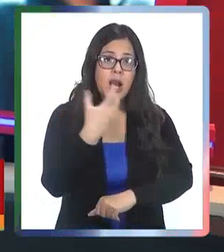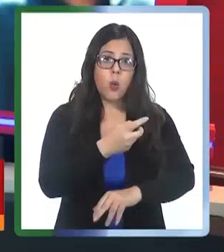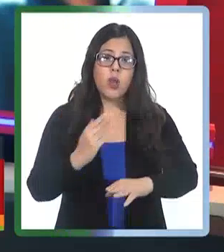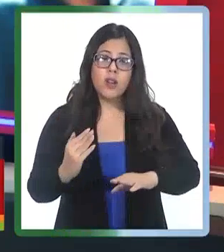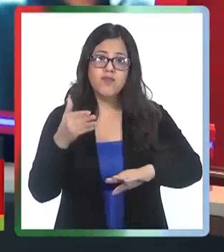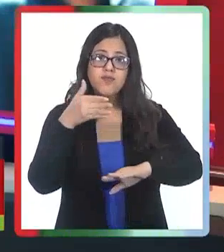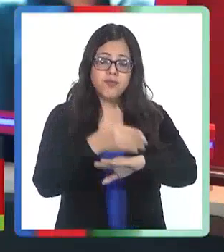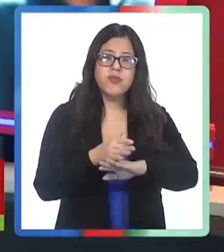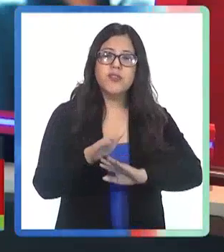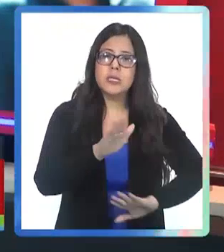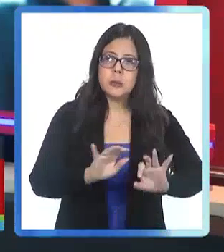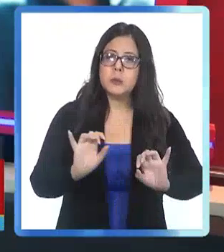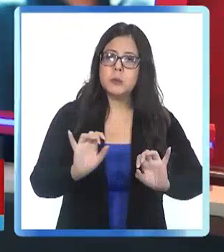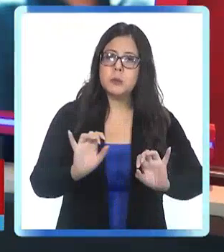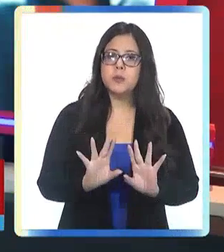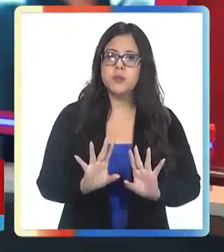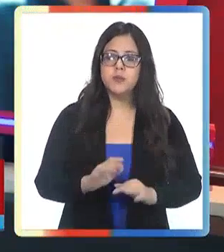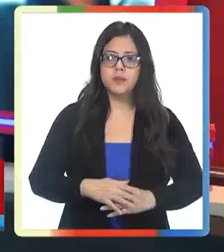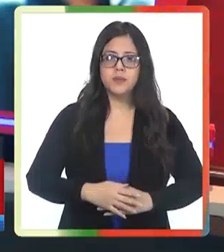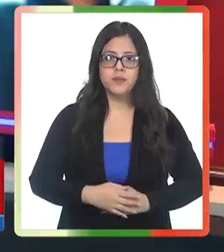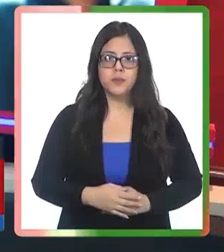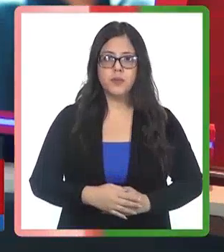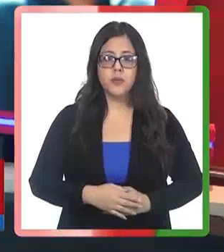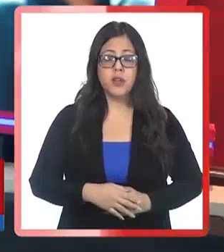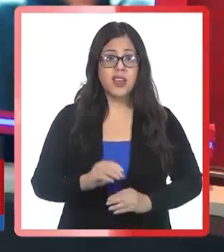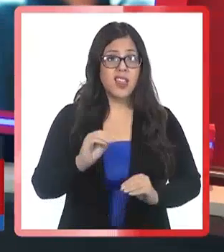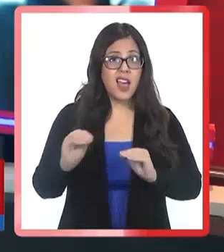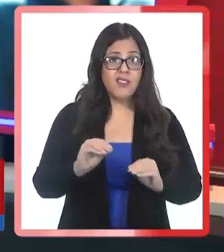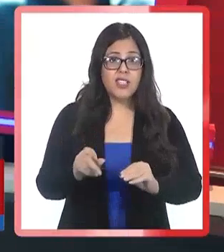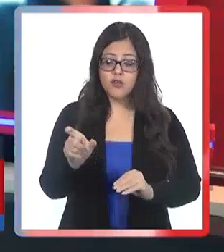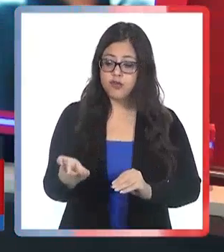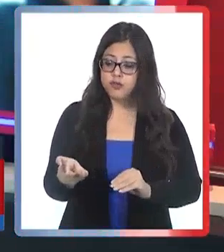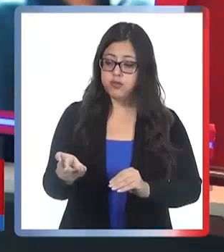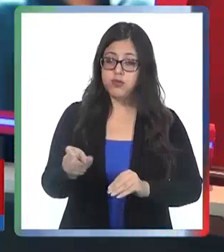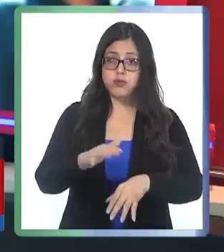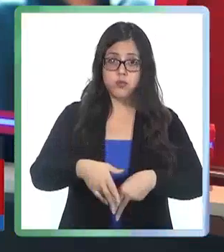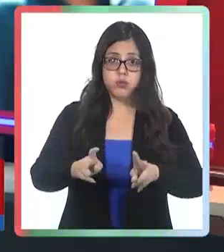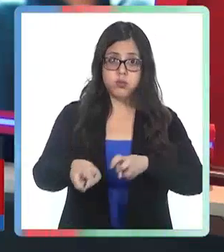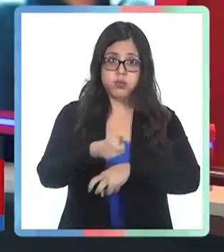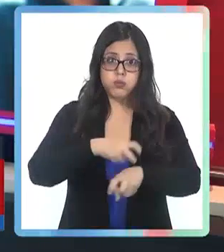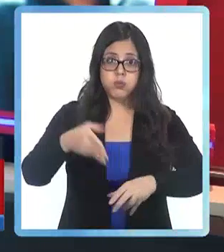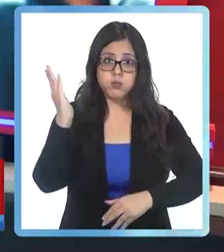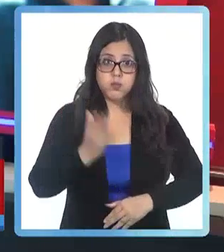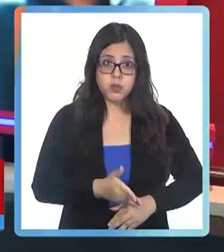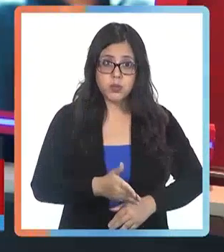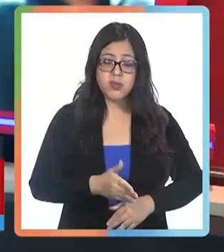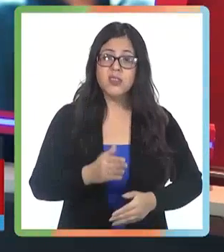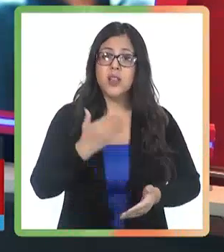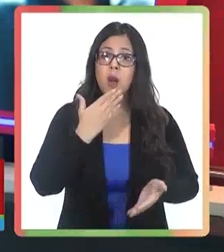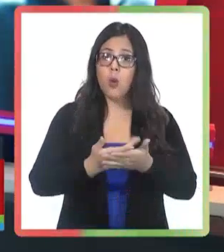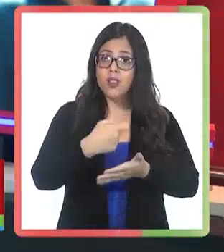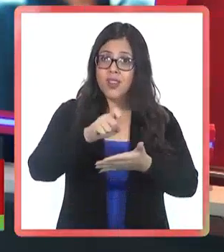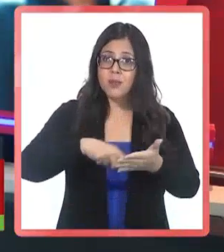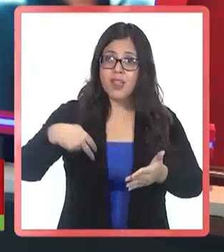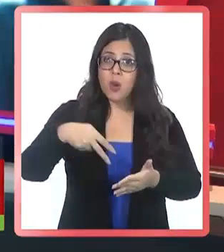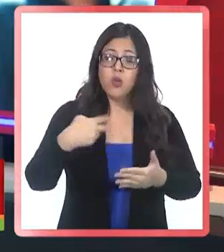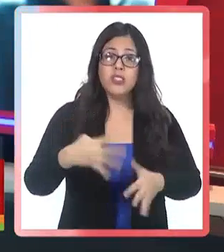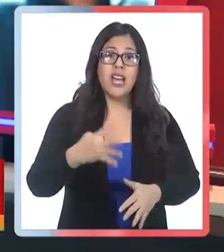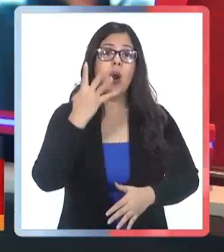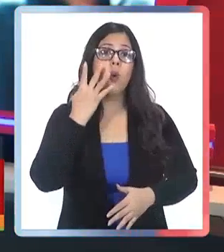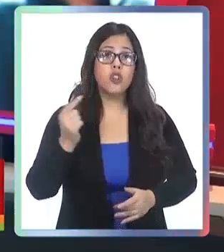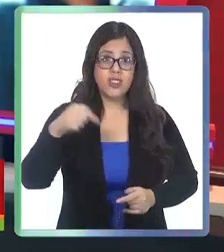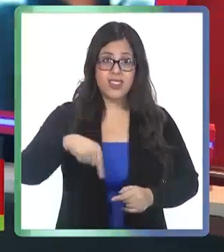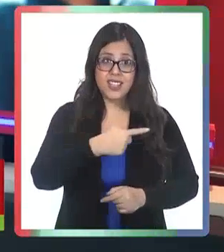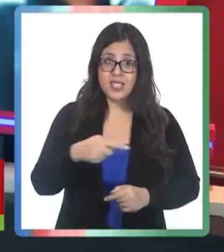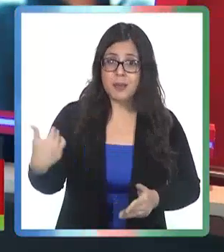recibir las vacunas para estar protegidos. La sola advertencia del bloqueo de pases de movilidad a contar de junio ha hecho que en los primeros 4 días